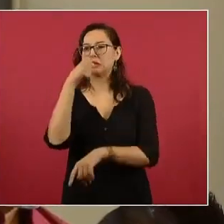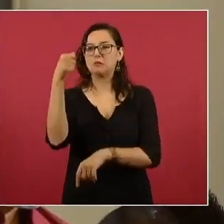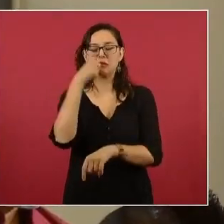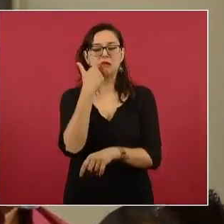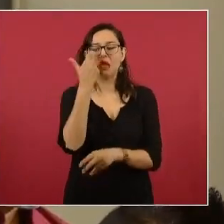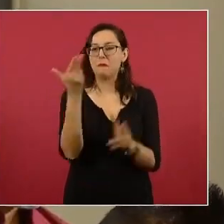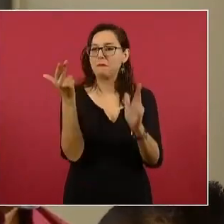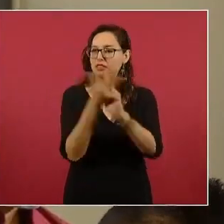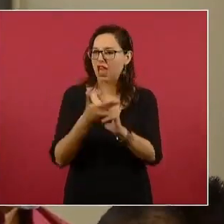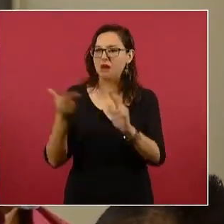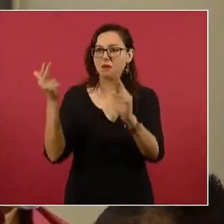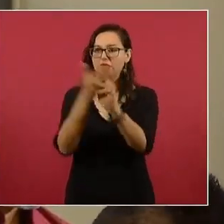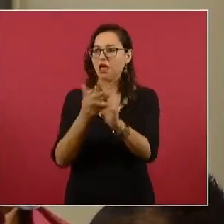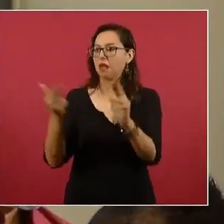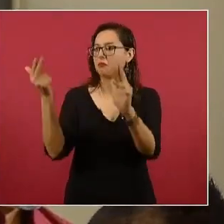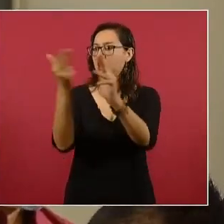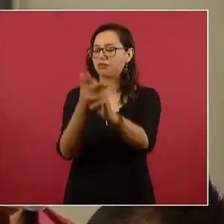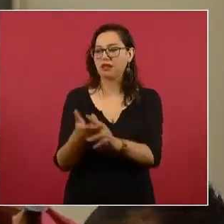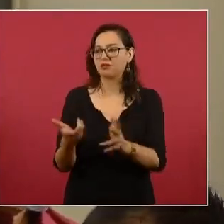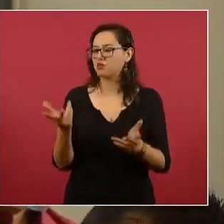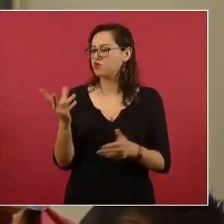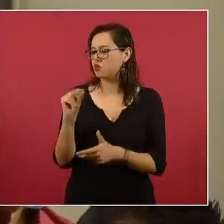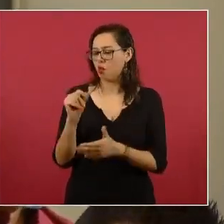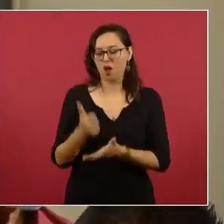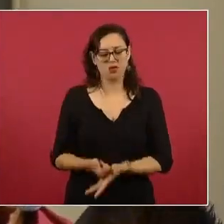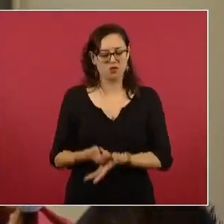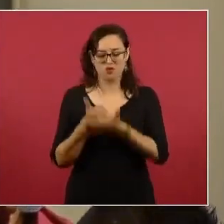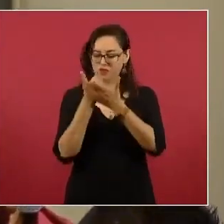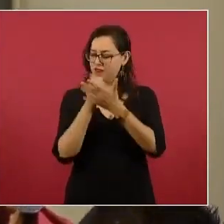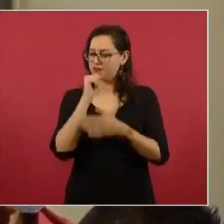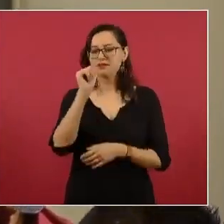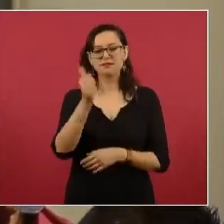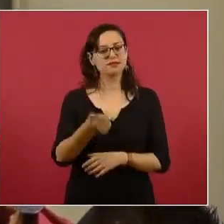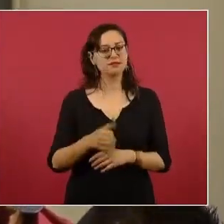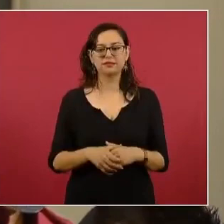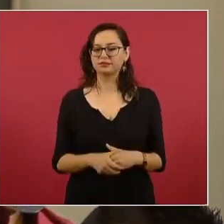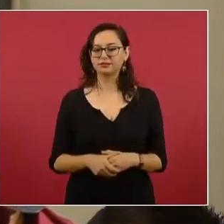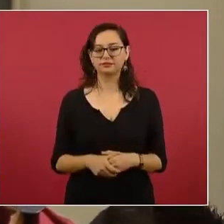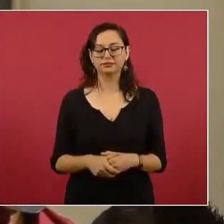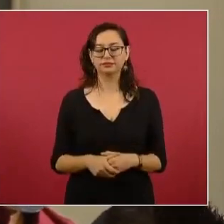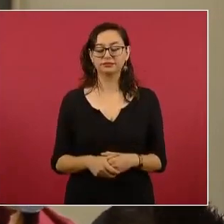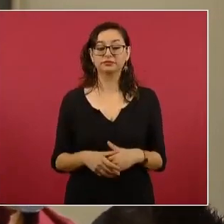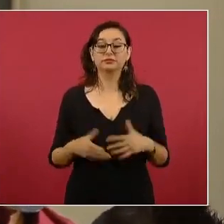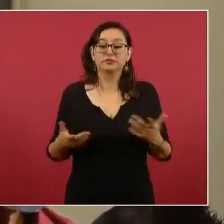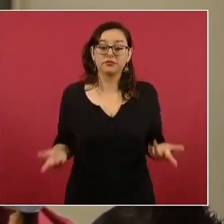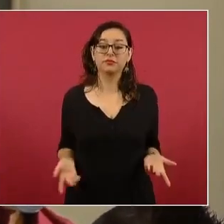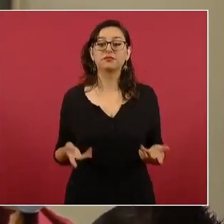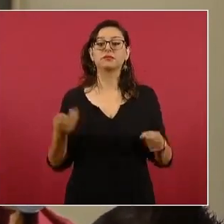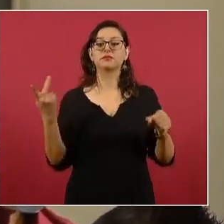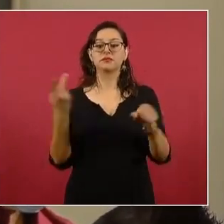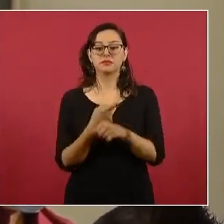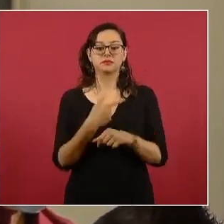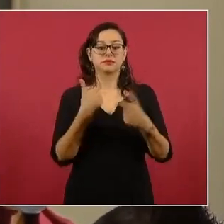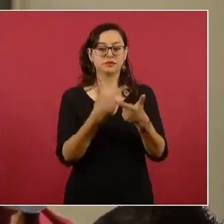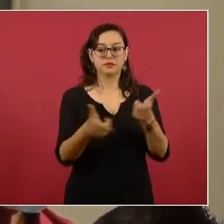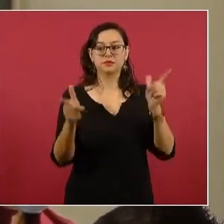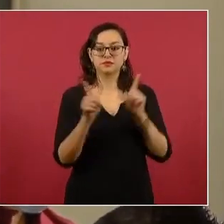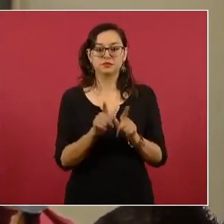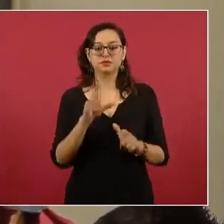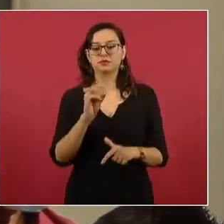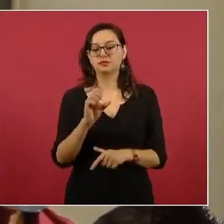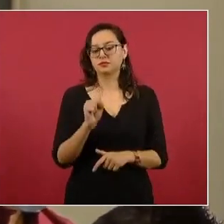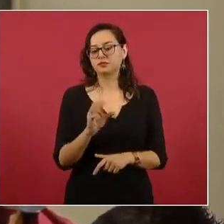sociedad? Señor presidente, por lo antes expuesto, representantes de diversos grupos de la sociedad